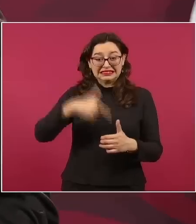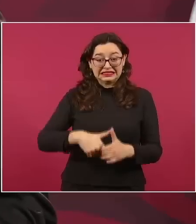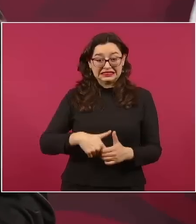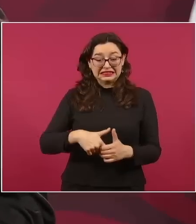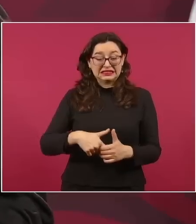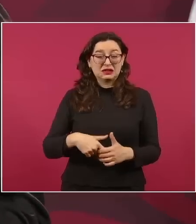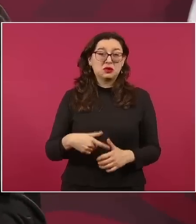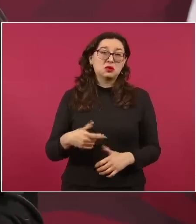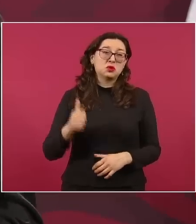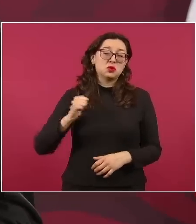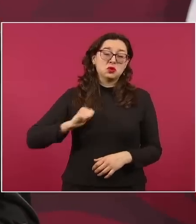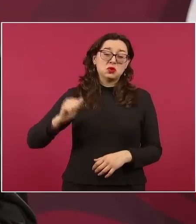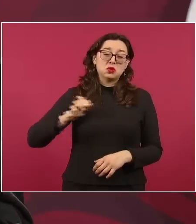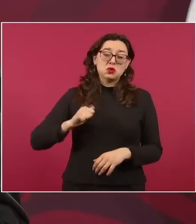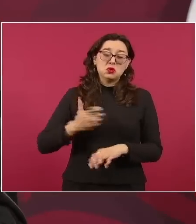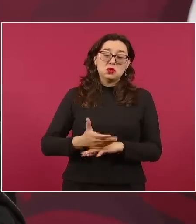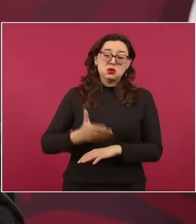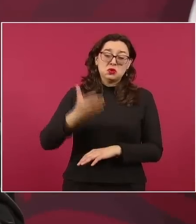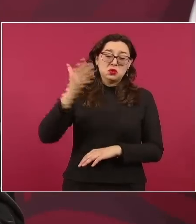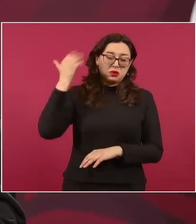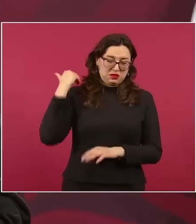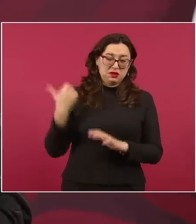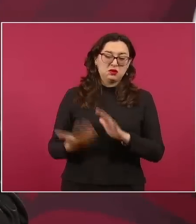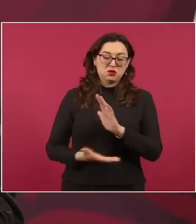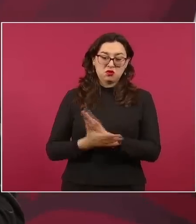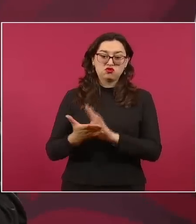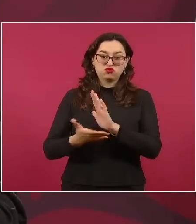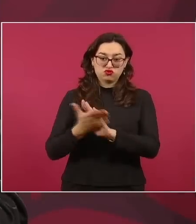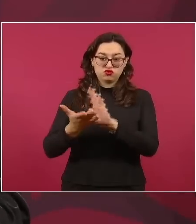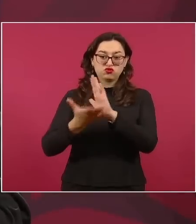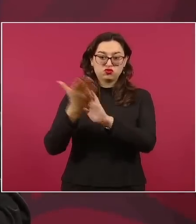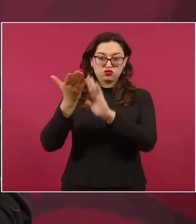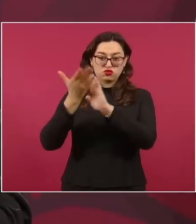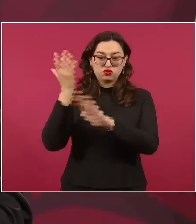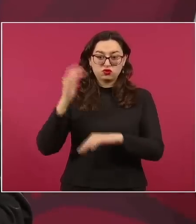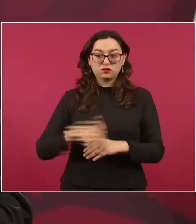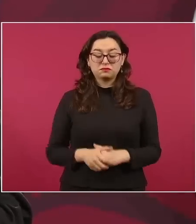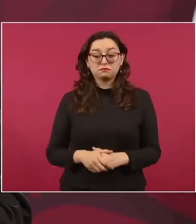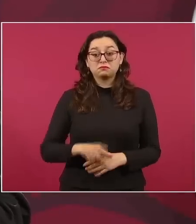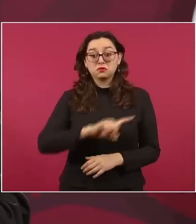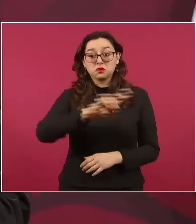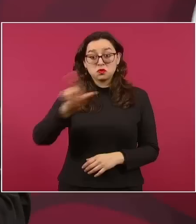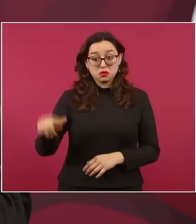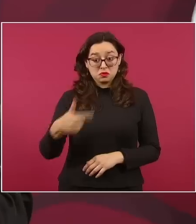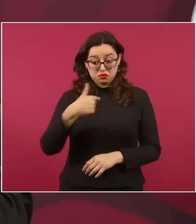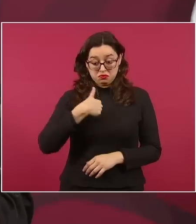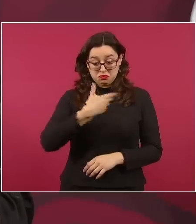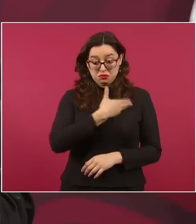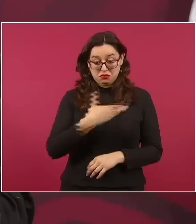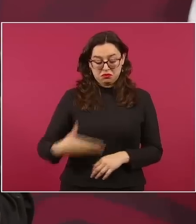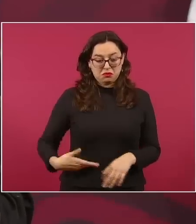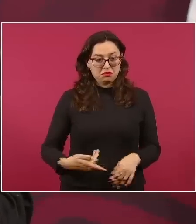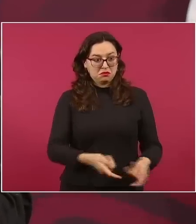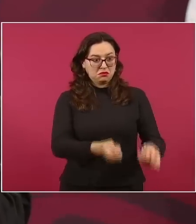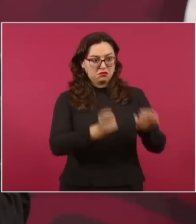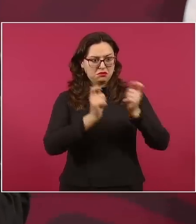construyeron en toda la historia en una situación lamentable.